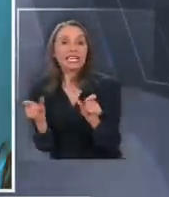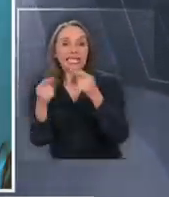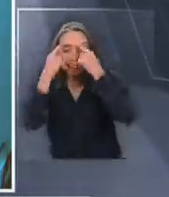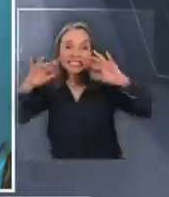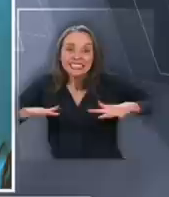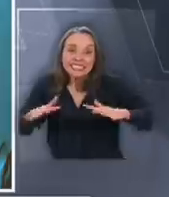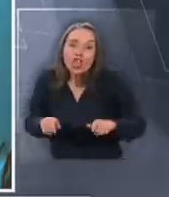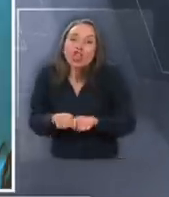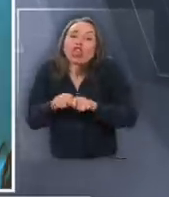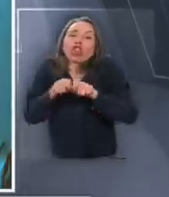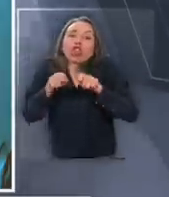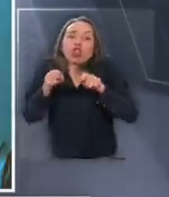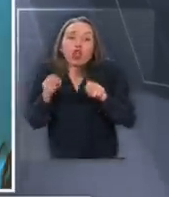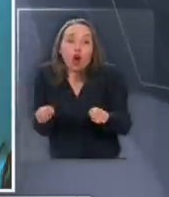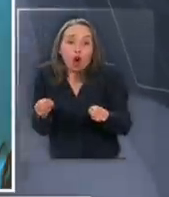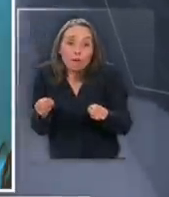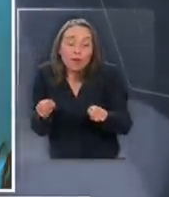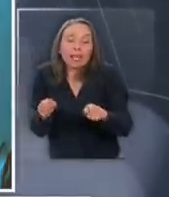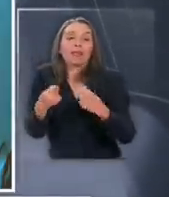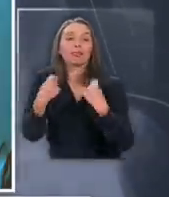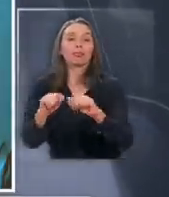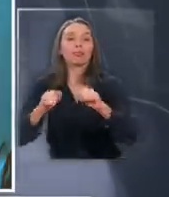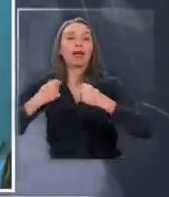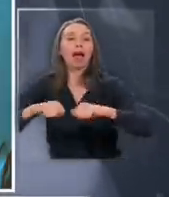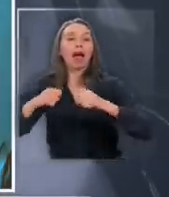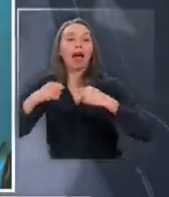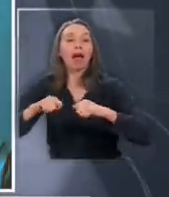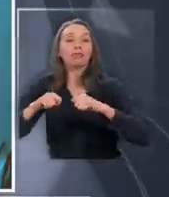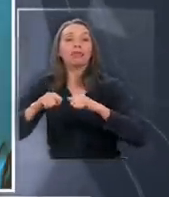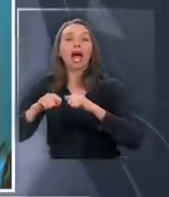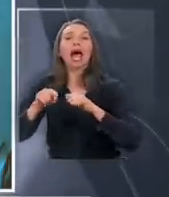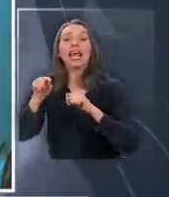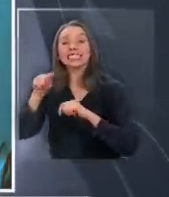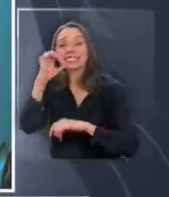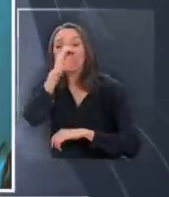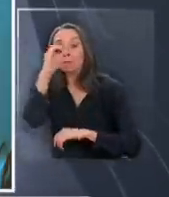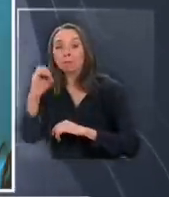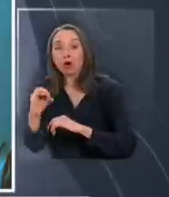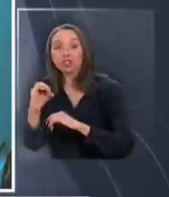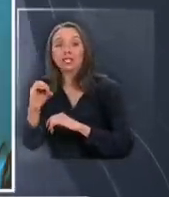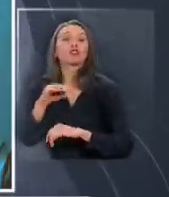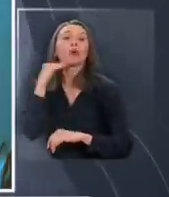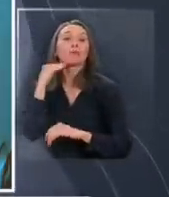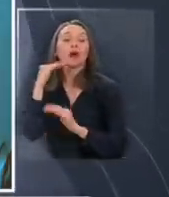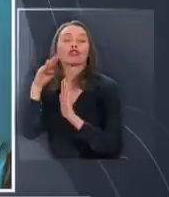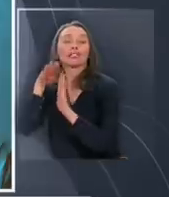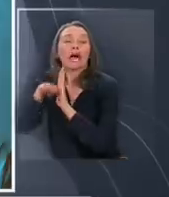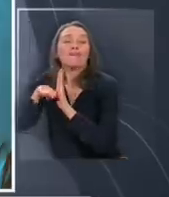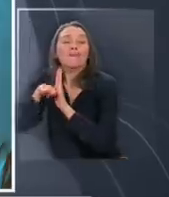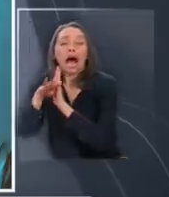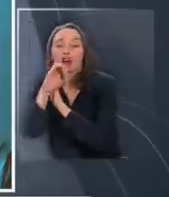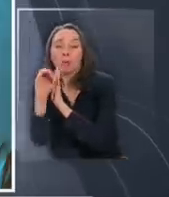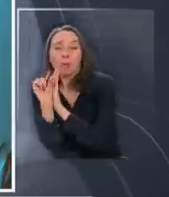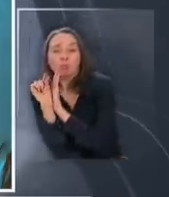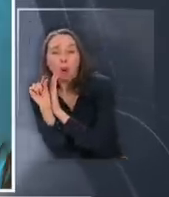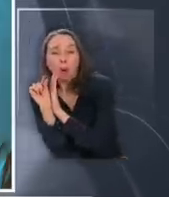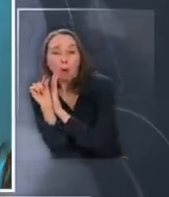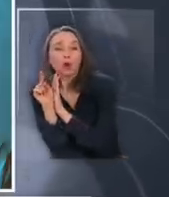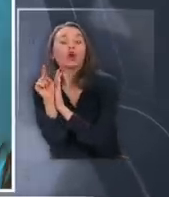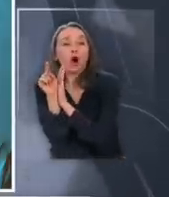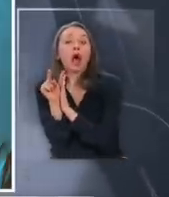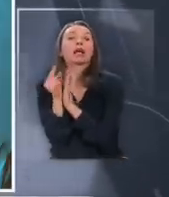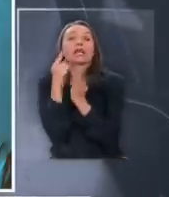los esfuerzos por tratar de mantener esa letalidad lo más bajo posible, lidiando con